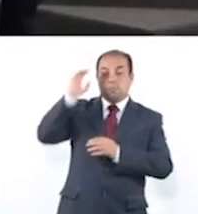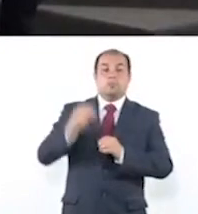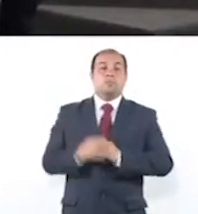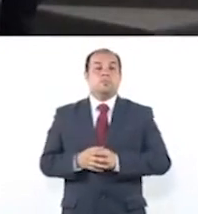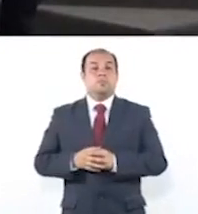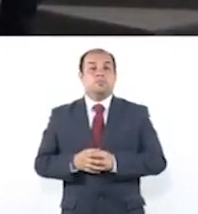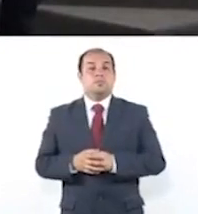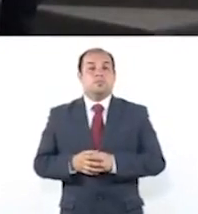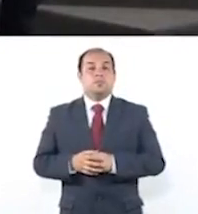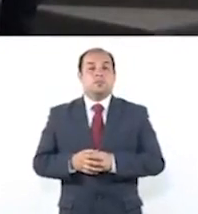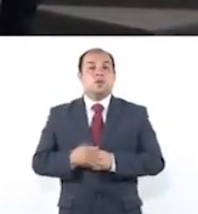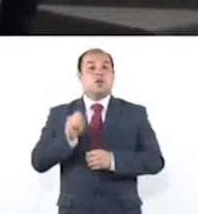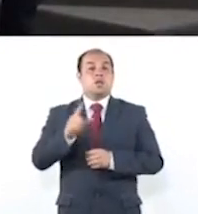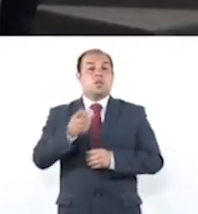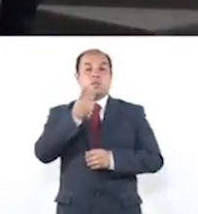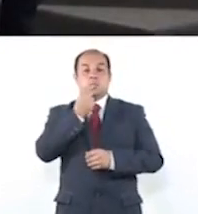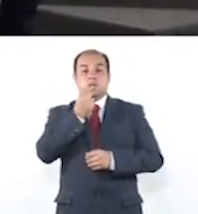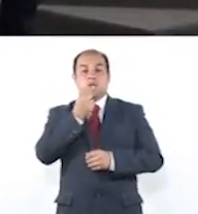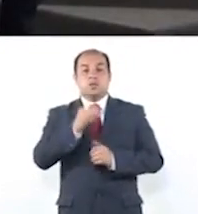en las policías.